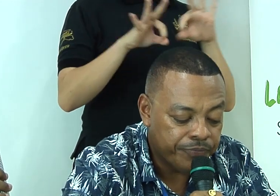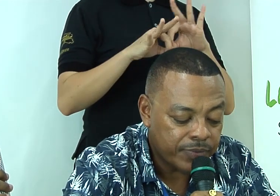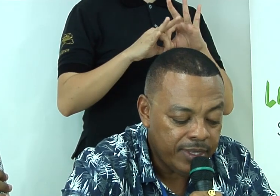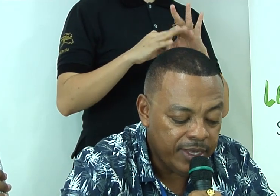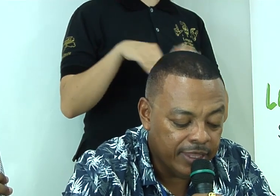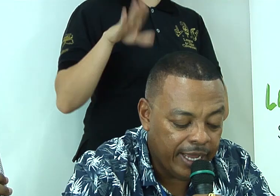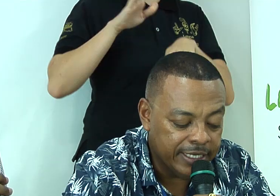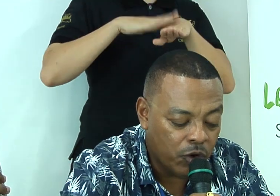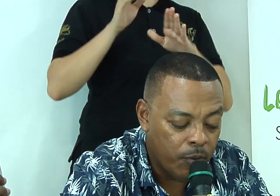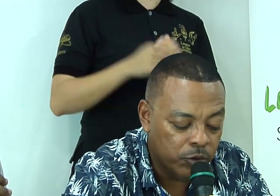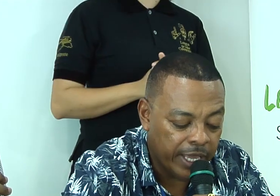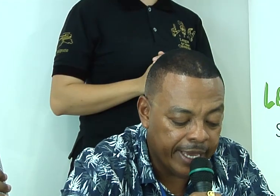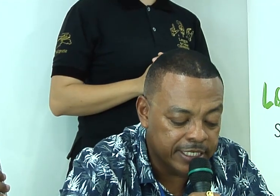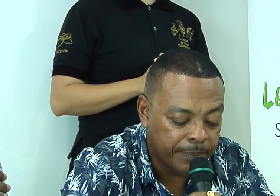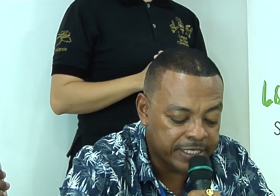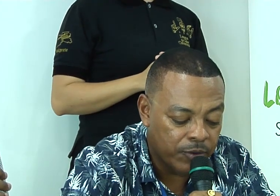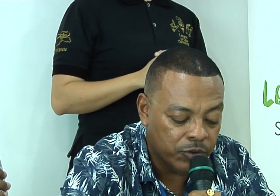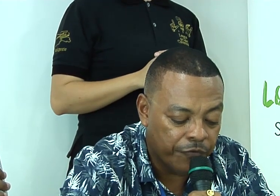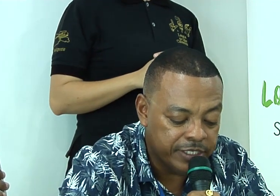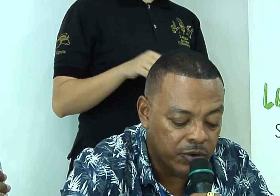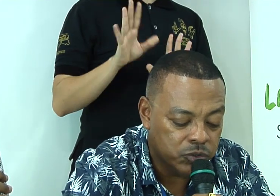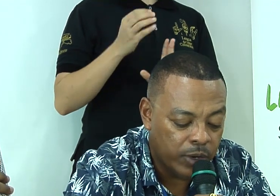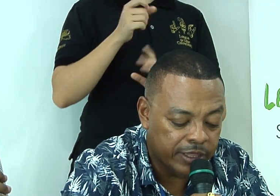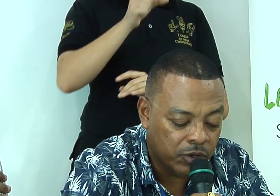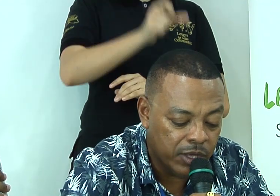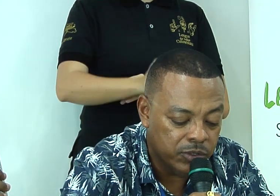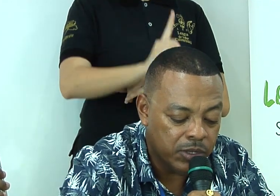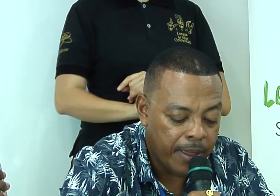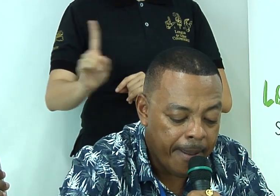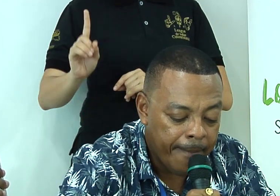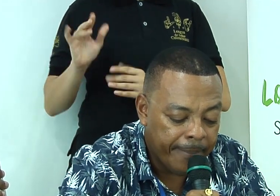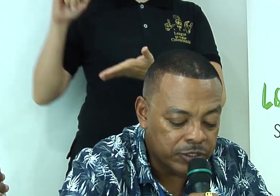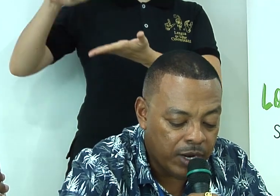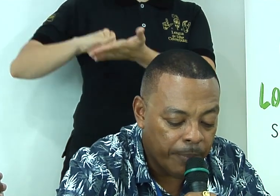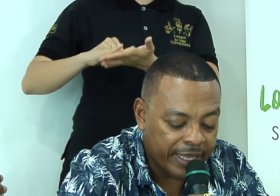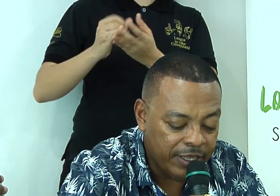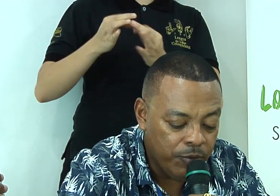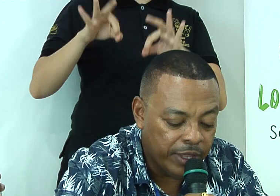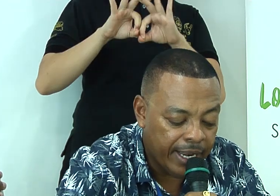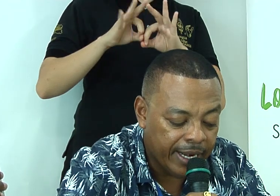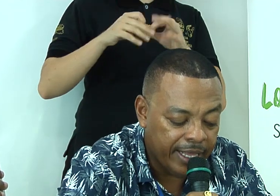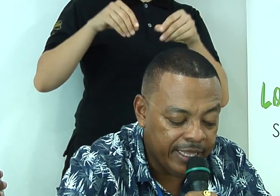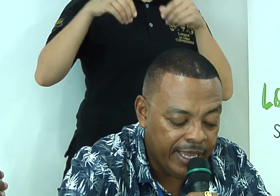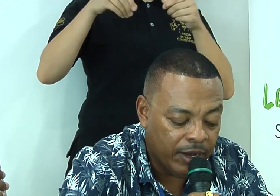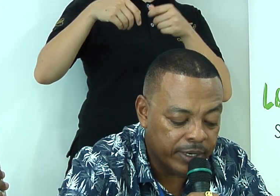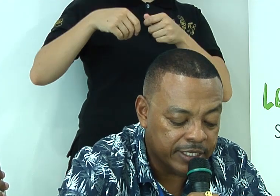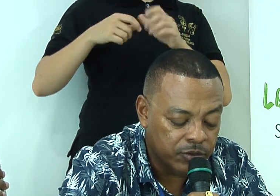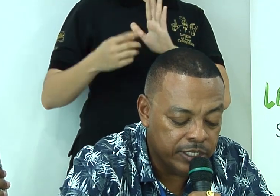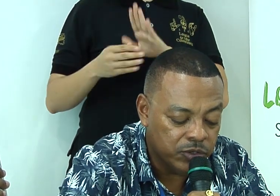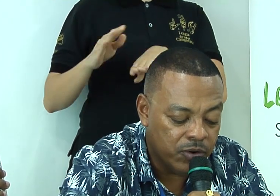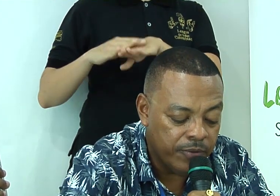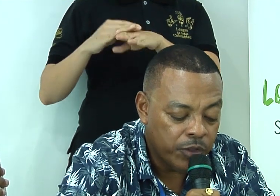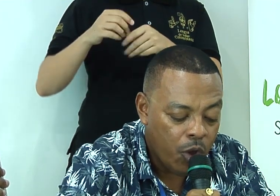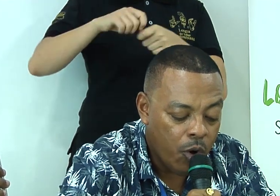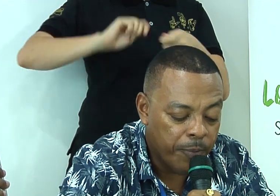respectivo, tales como tiquetes y pasabordos físicos o electrónicos, personal operativo de la Alcaldía y la Gobernación